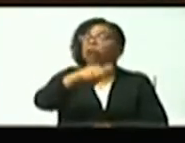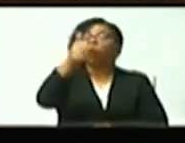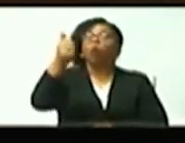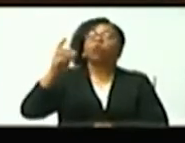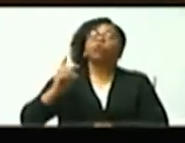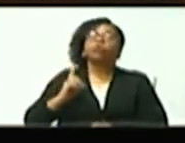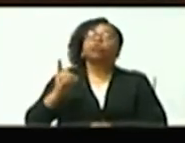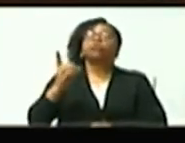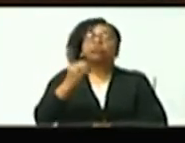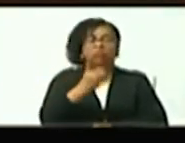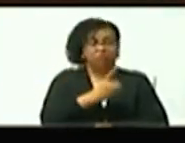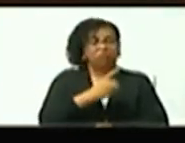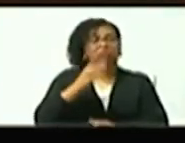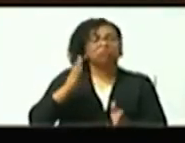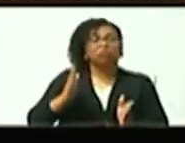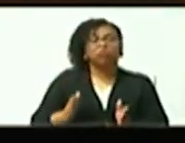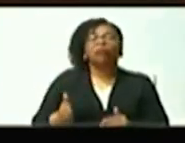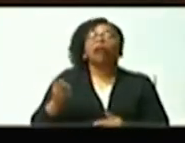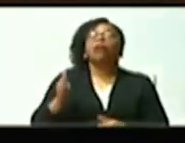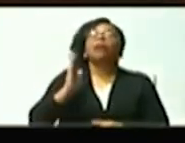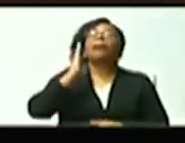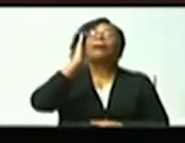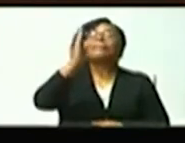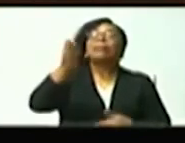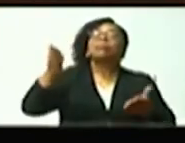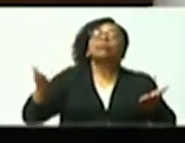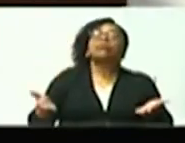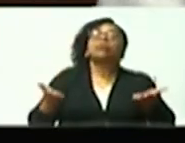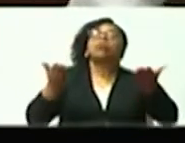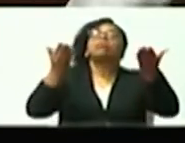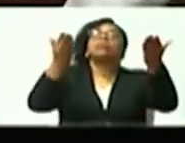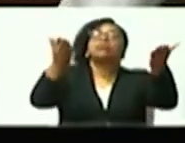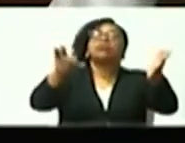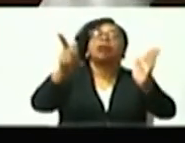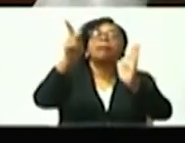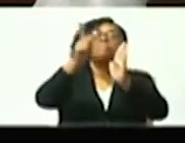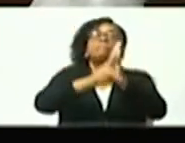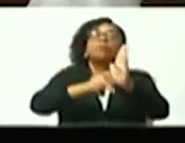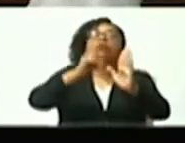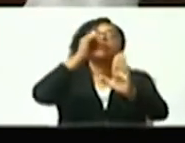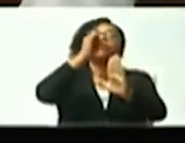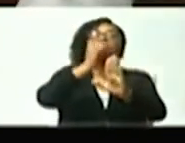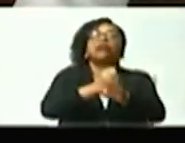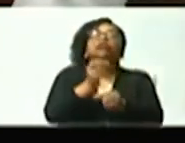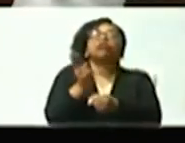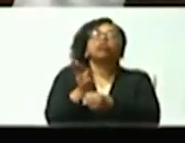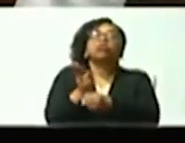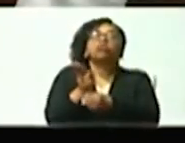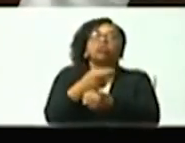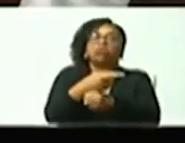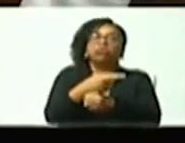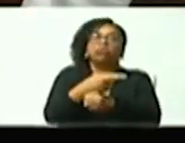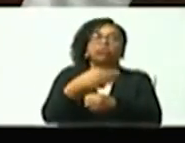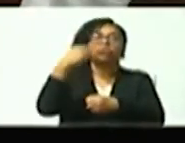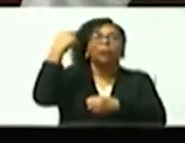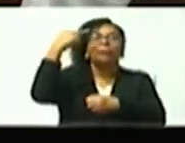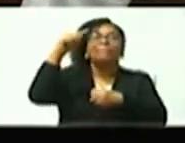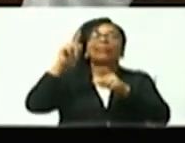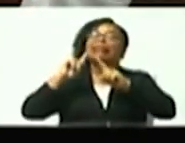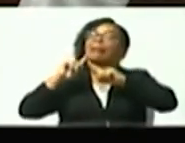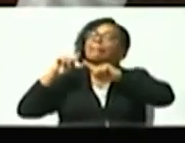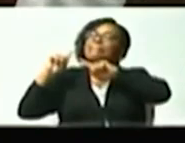vamos a someter un proyecto de resolución para darle ese mandato a la